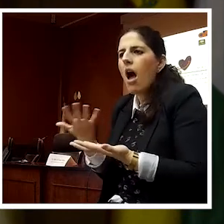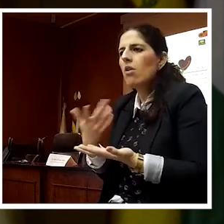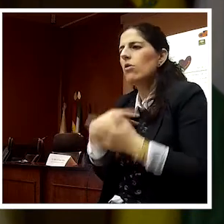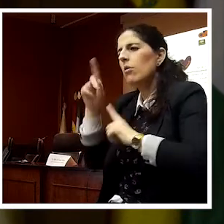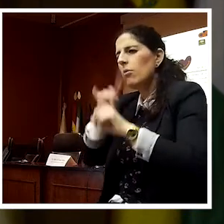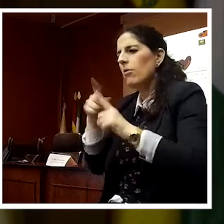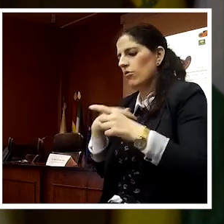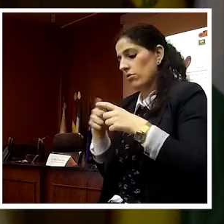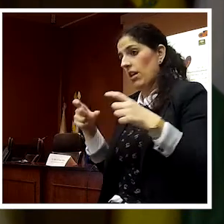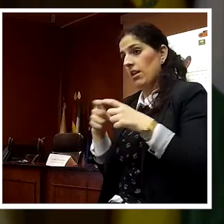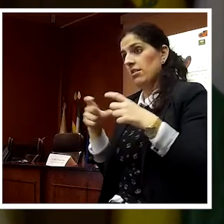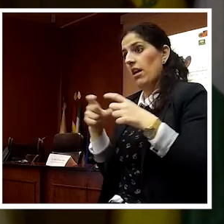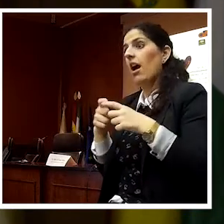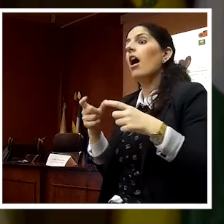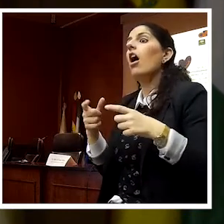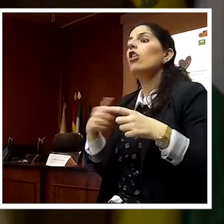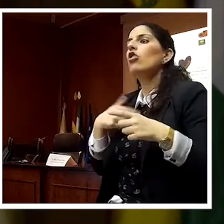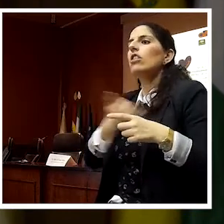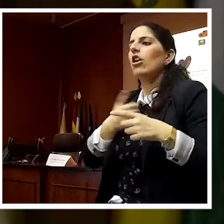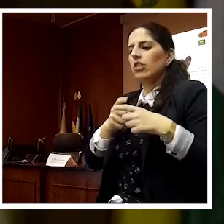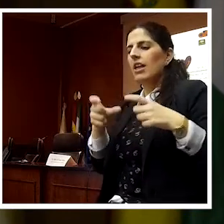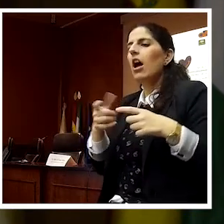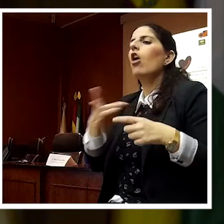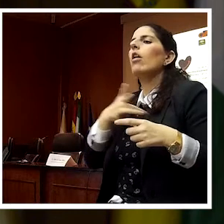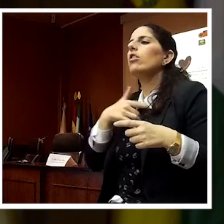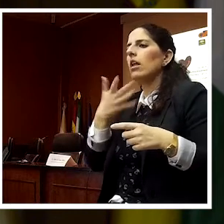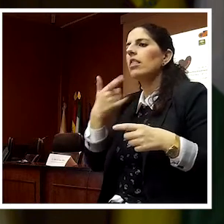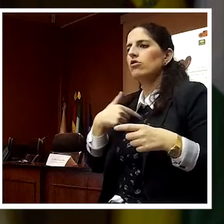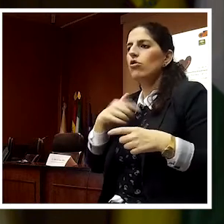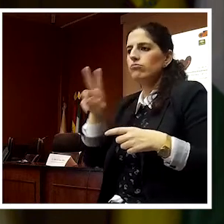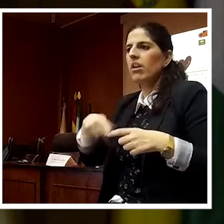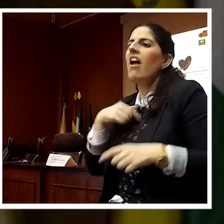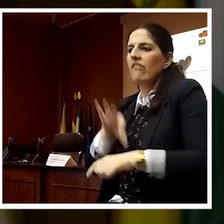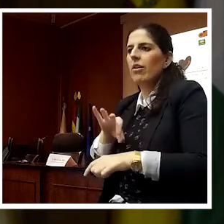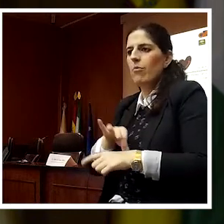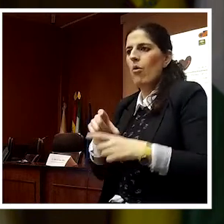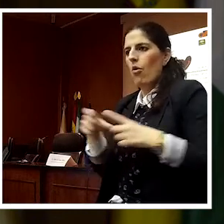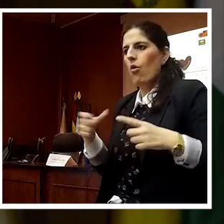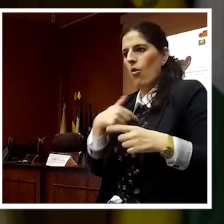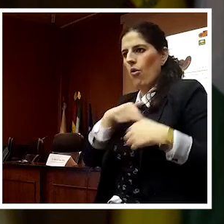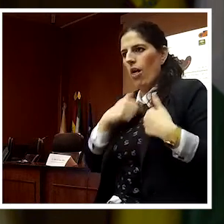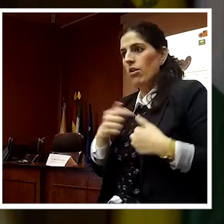tenéis tarjeta corazón, todo es más rápido. Es una forma de acelerar, ¿bien? Es una forma de acelerar.